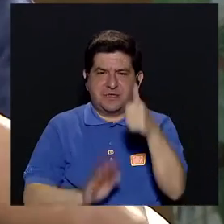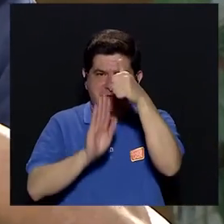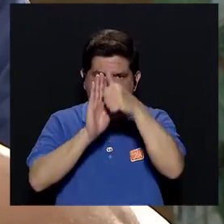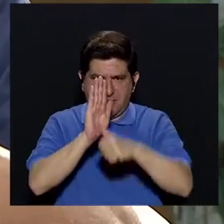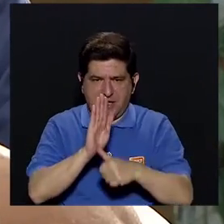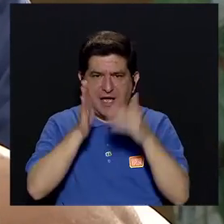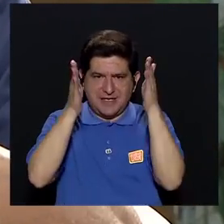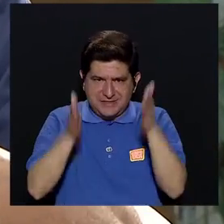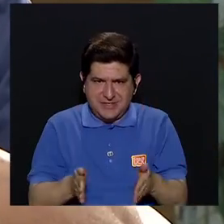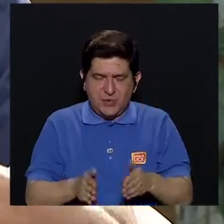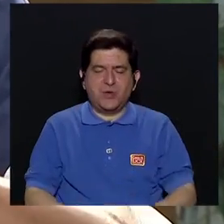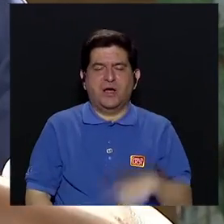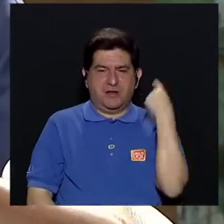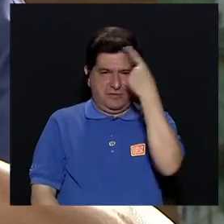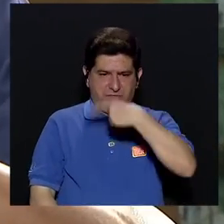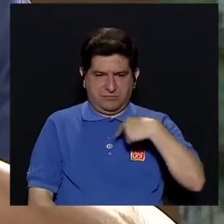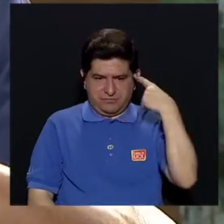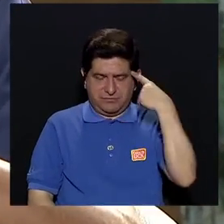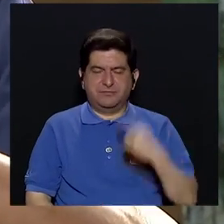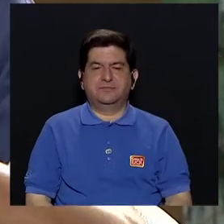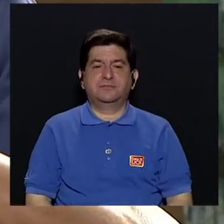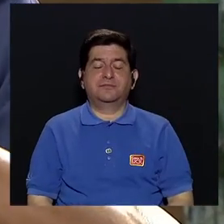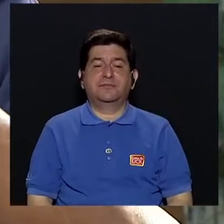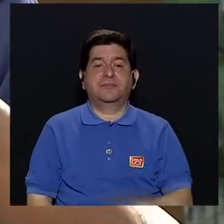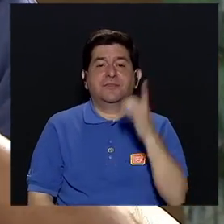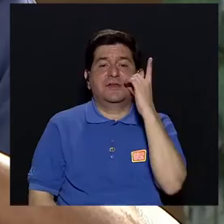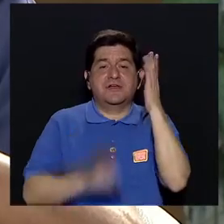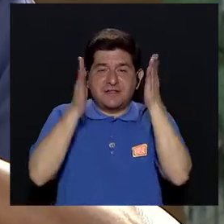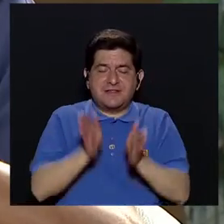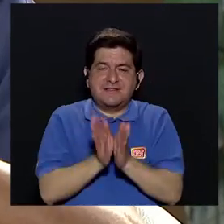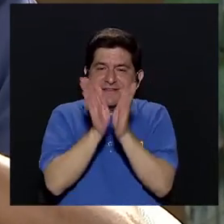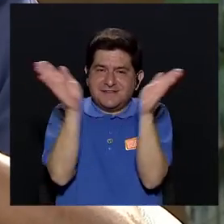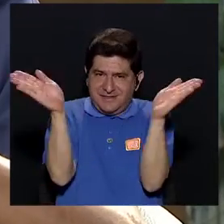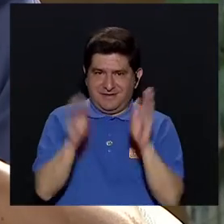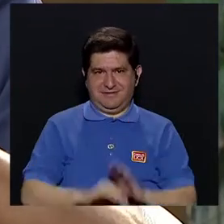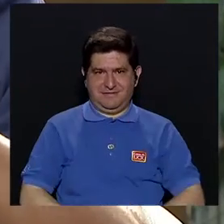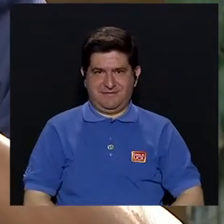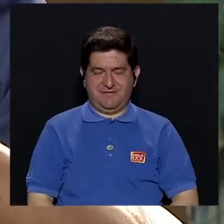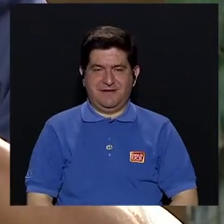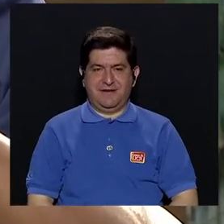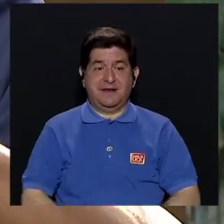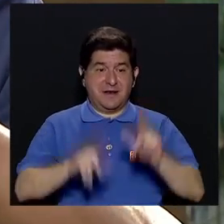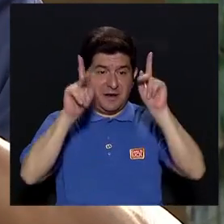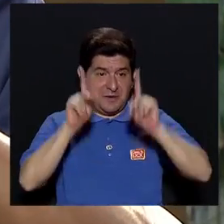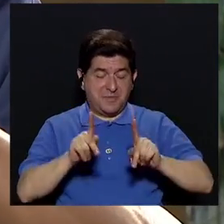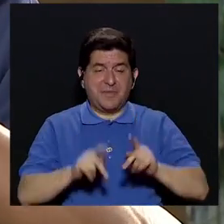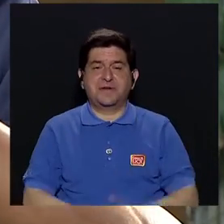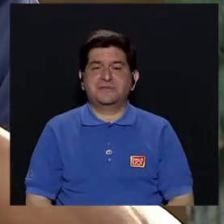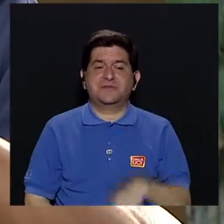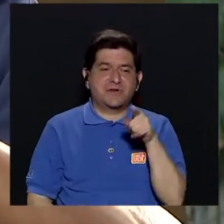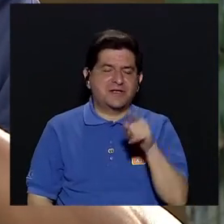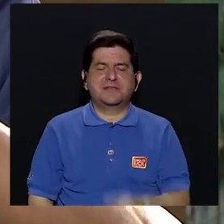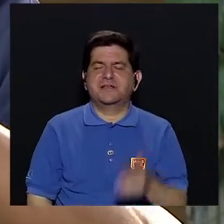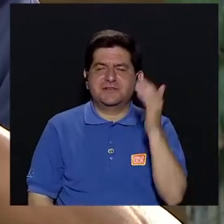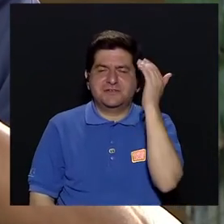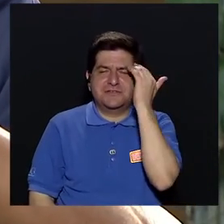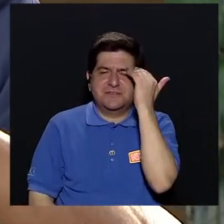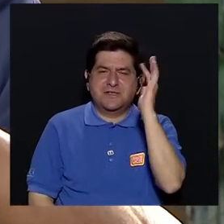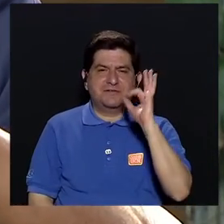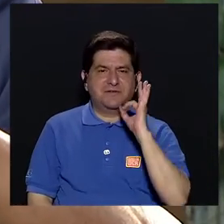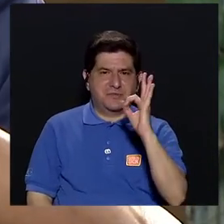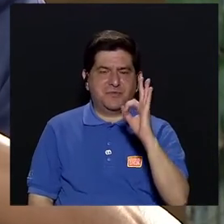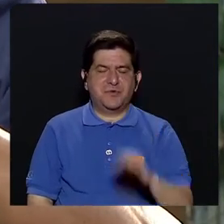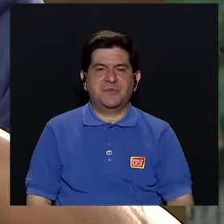un cirujano maxilofacial. Entonces, el dentista, la dentista general, son los que tienen que manejar muy